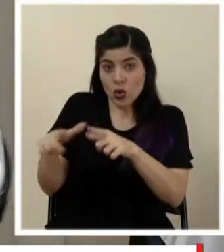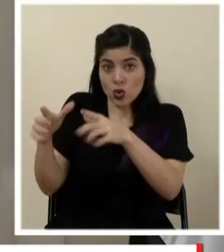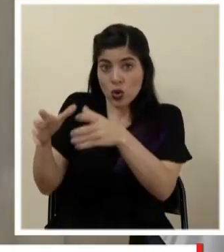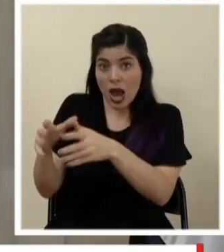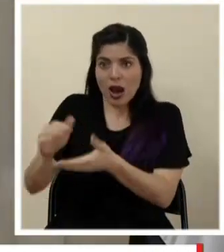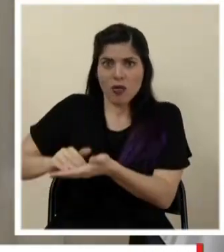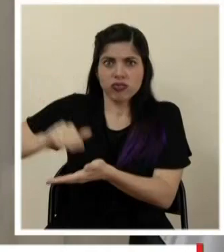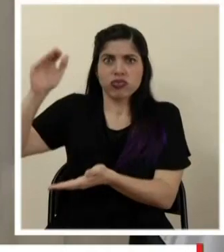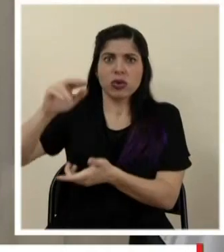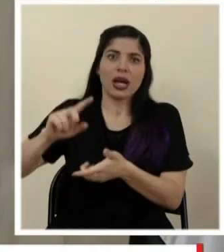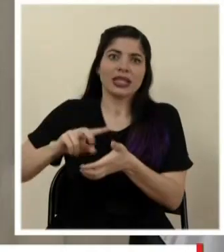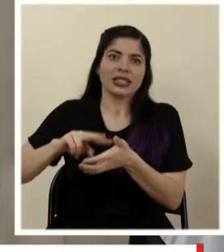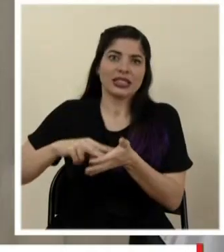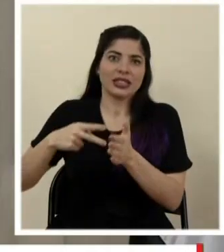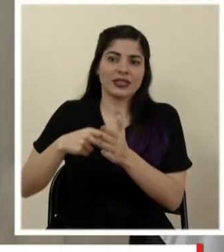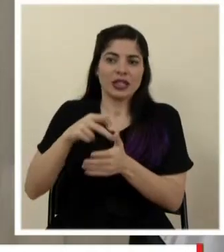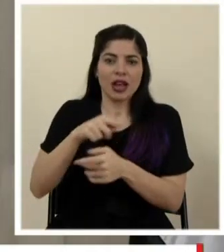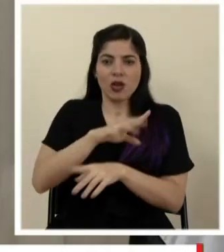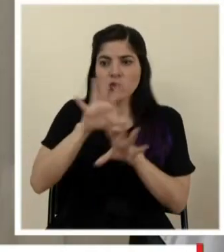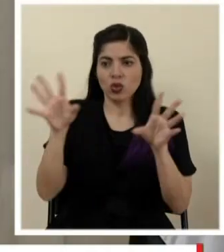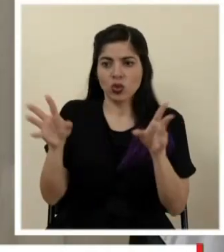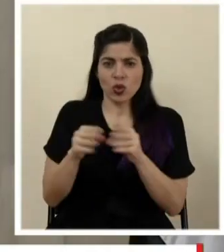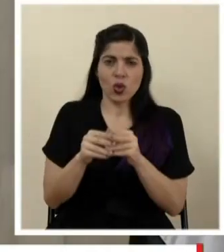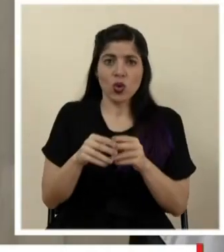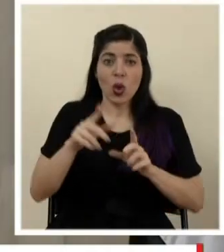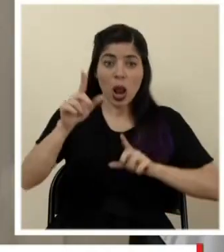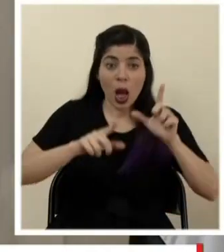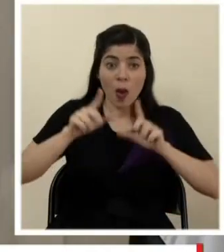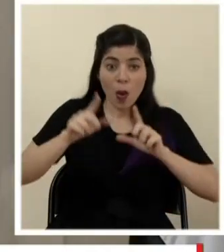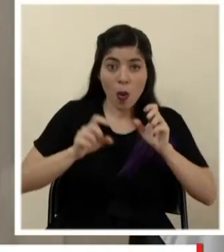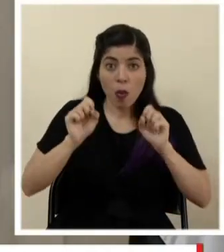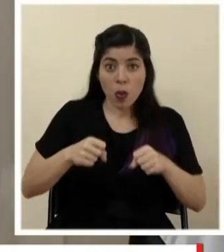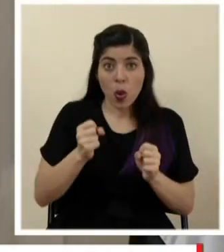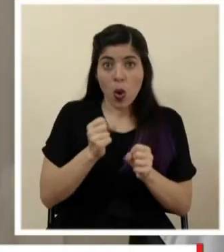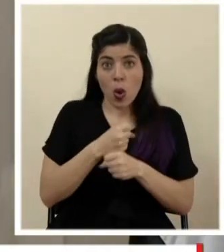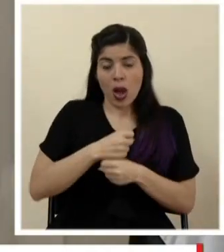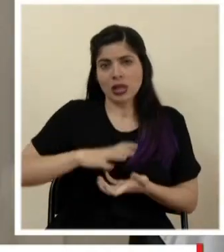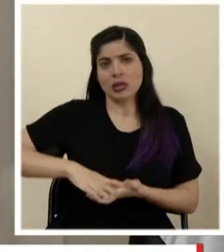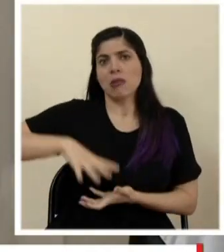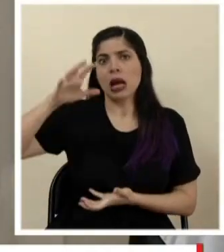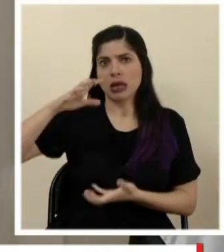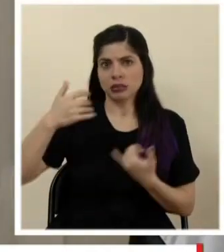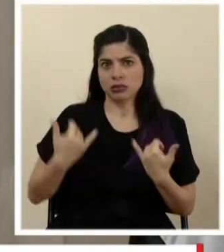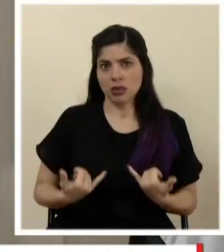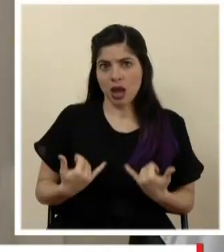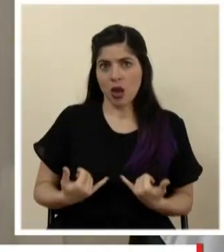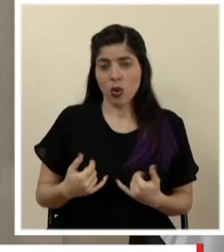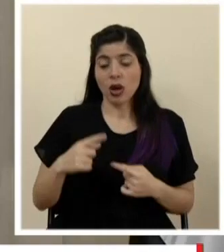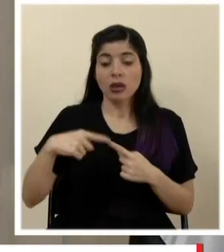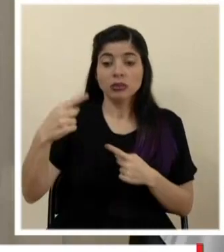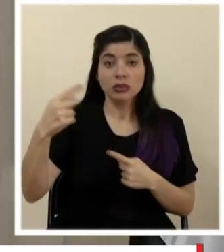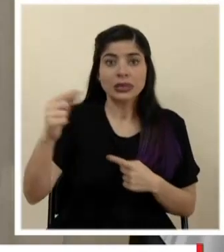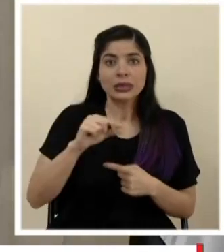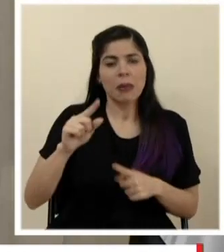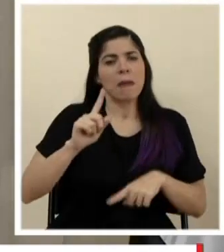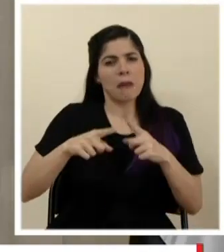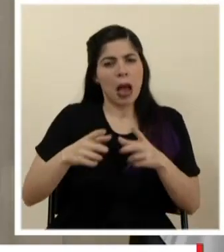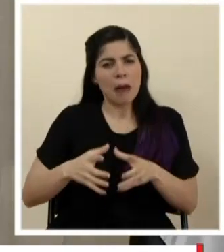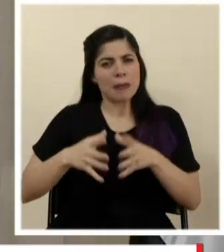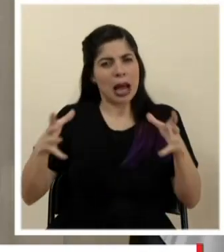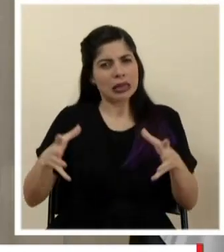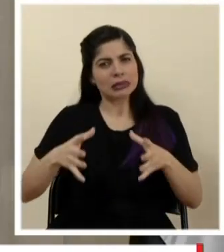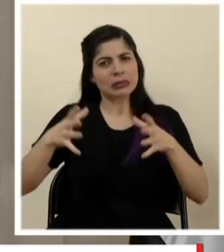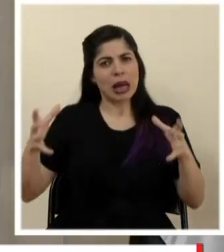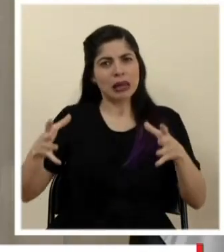amplifica bastante la capacidad de pruebas y en las próximas semanas se va a ir aumentando más y más